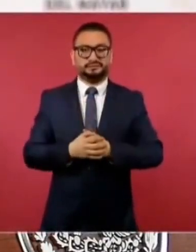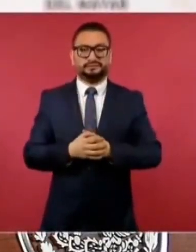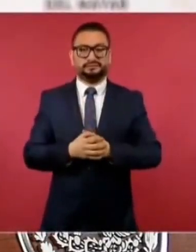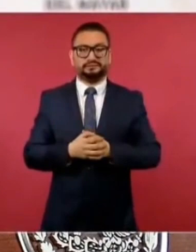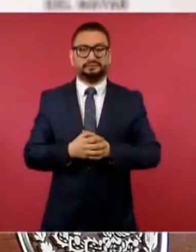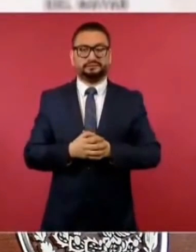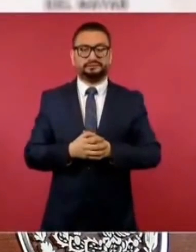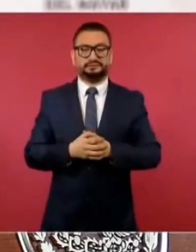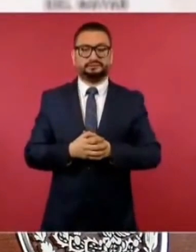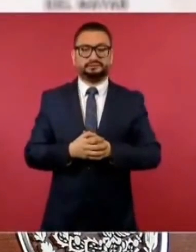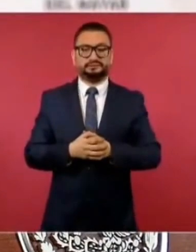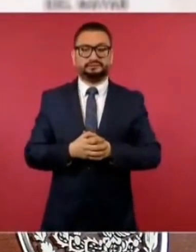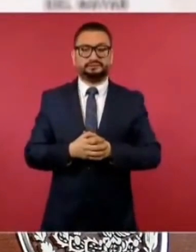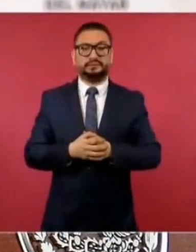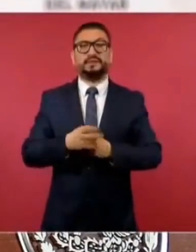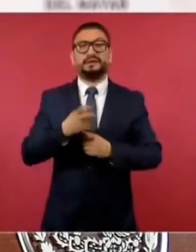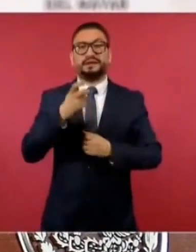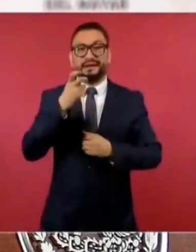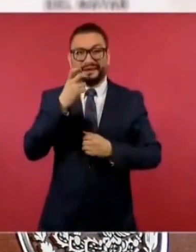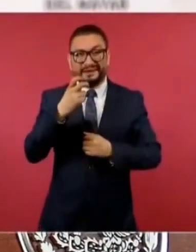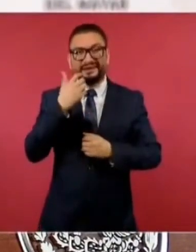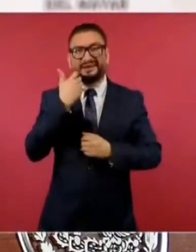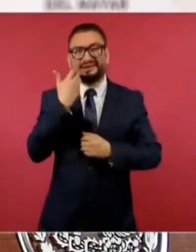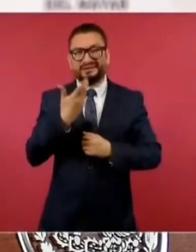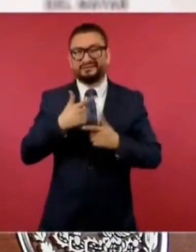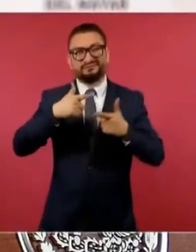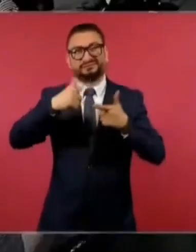Eso es lo que queremos evitar.